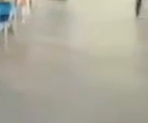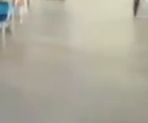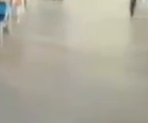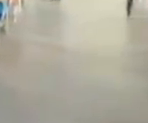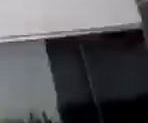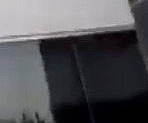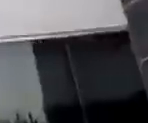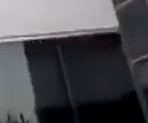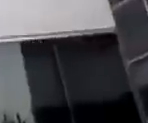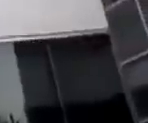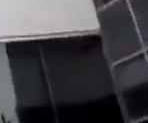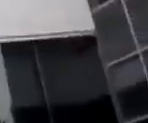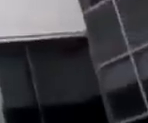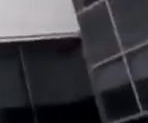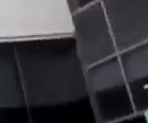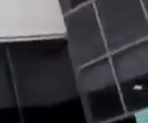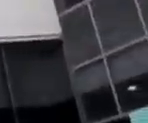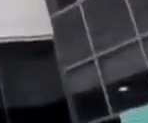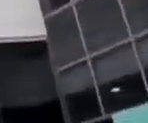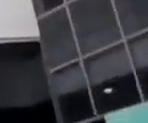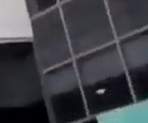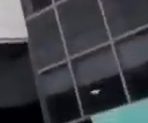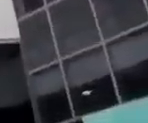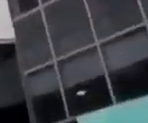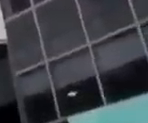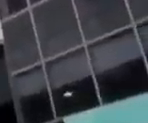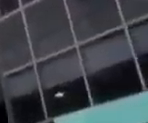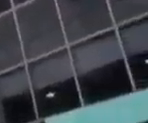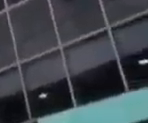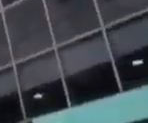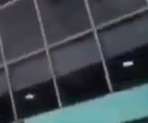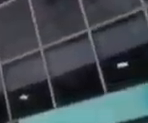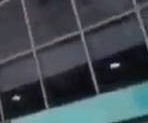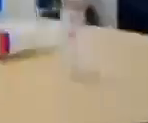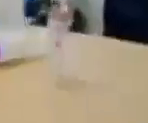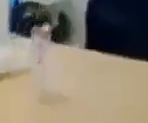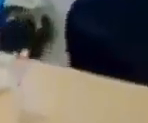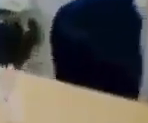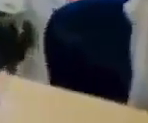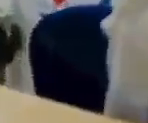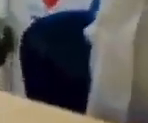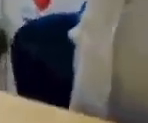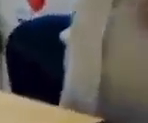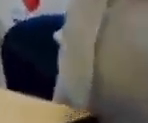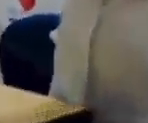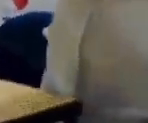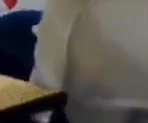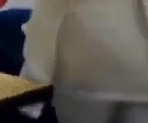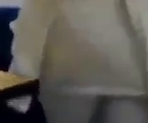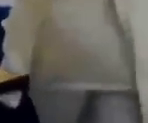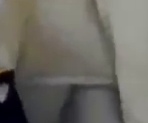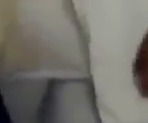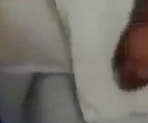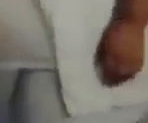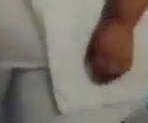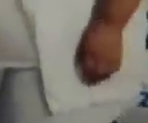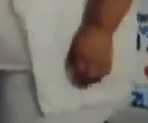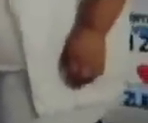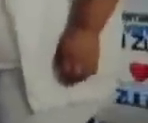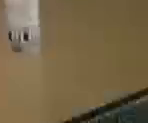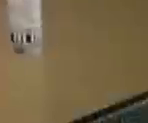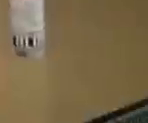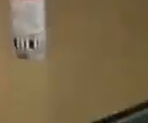5802603. Vengo de Sabaneta, le doy gracias a Dios que por fin, después de 90 días, me van a poner la segunda dosis de la